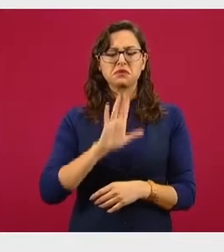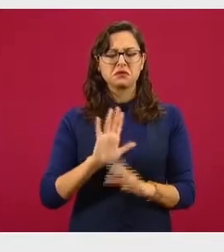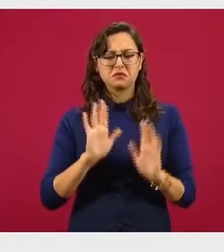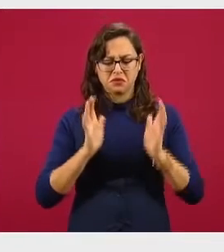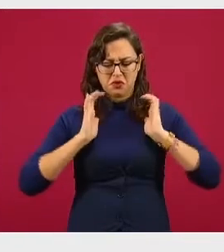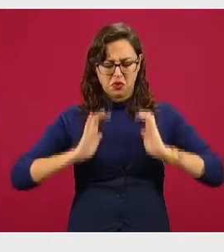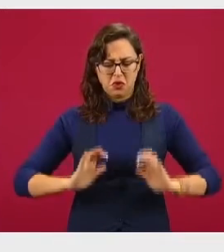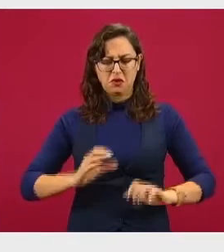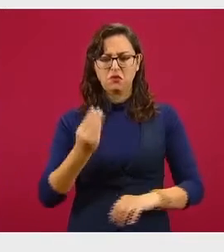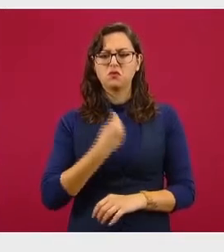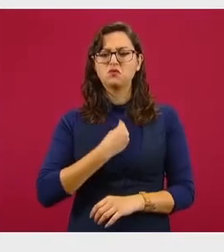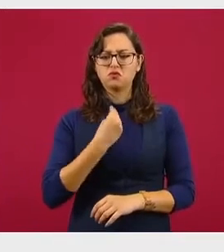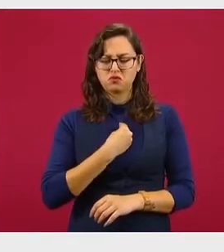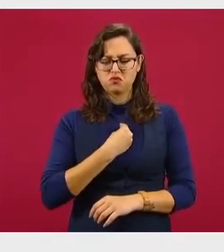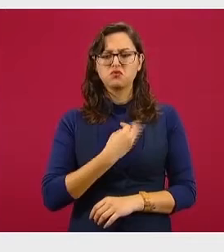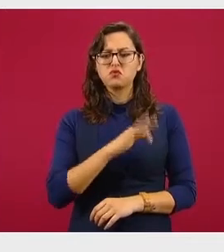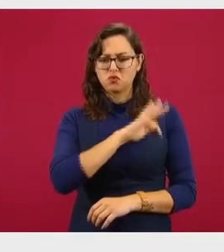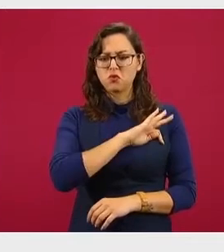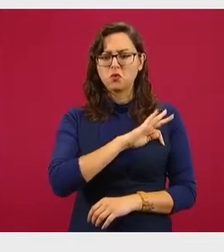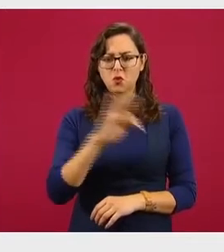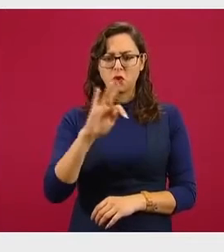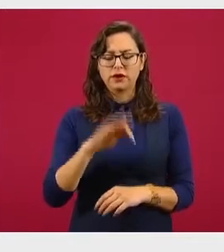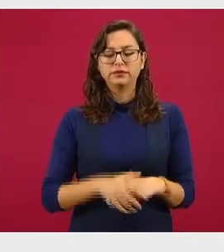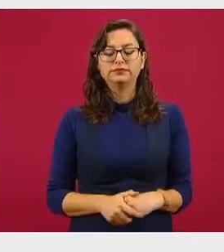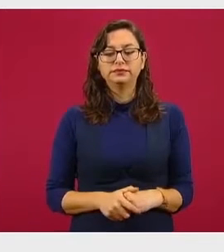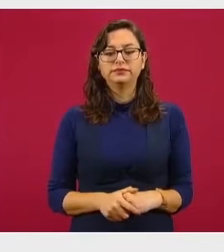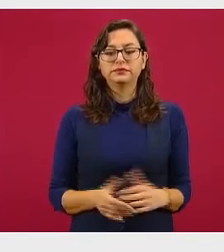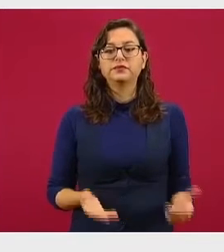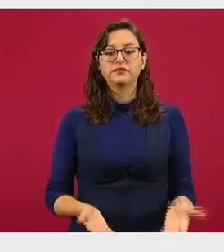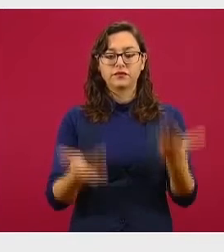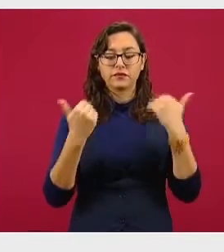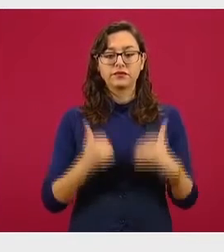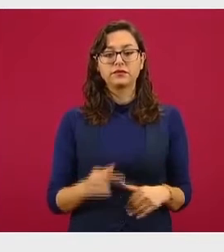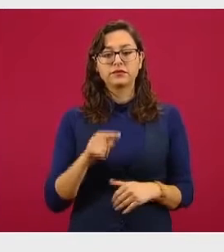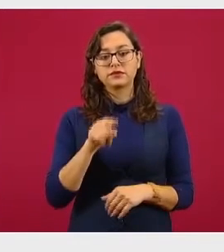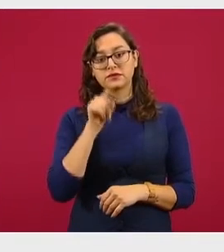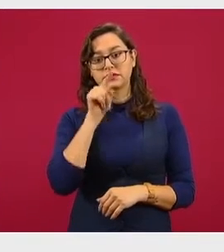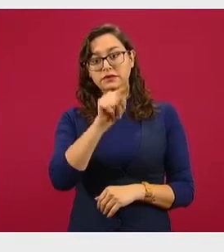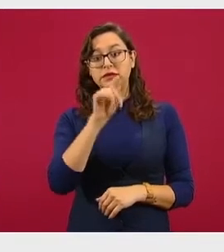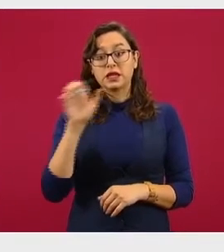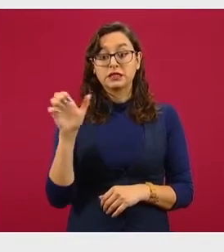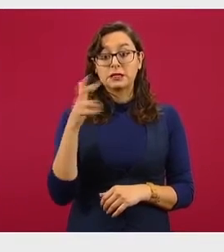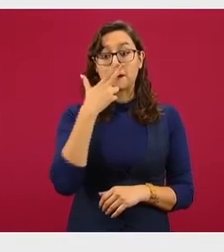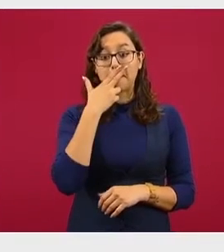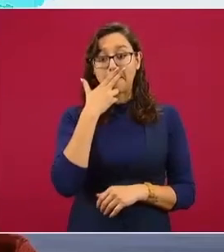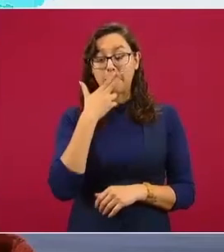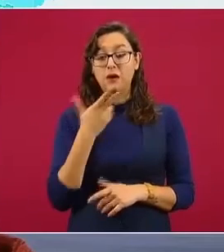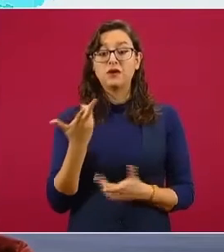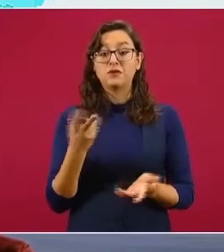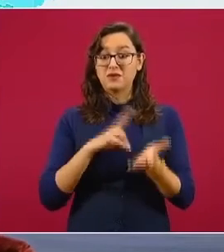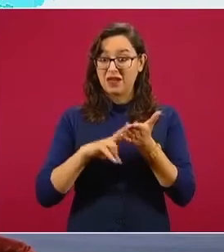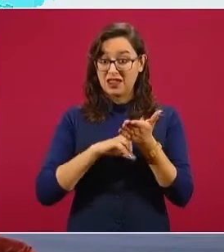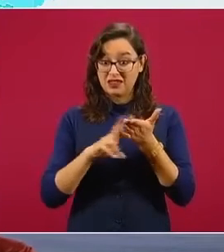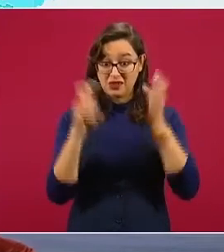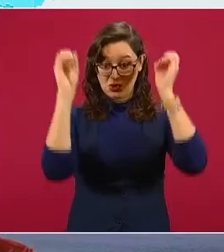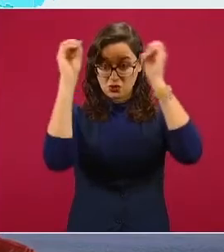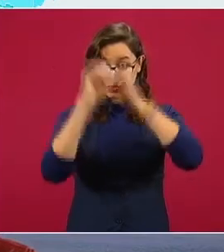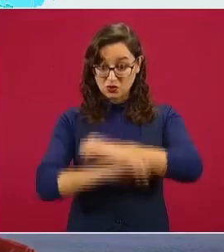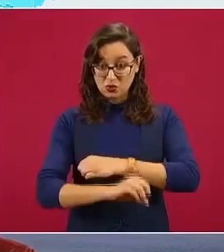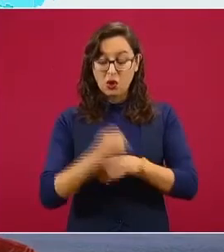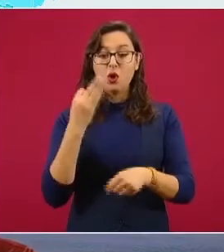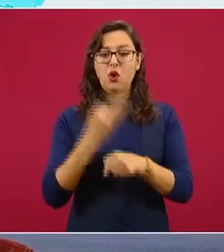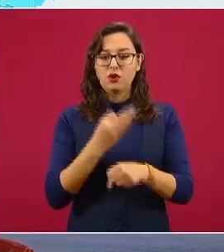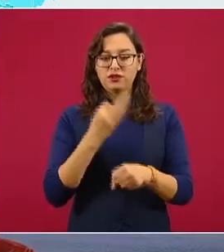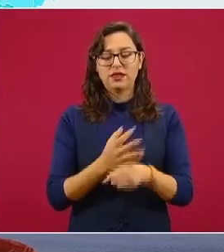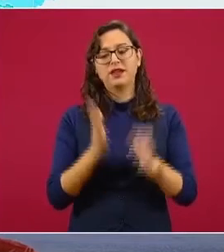resistentes, inmunes a la enfermedad. Lo que vemos es que Chihuahua, que fue una entidad que estuvo con importante actividad, en este momento